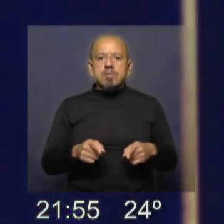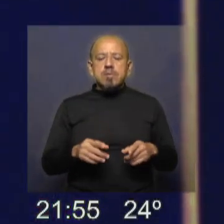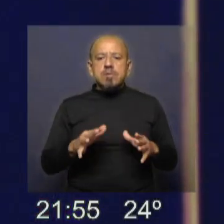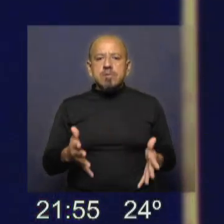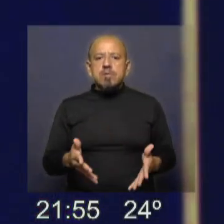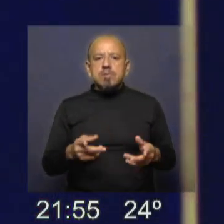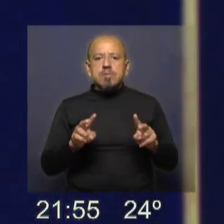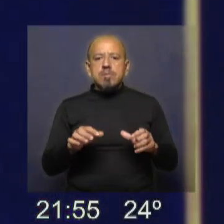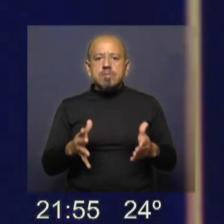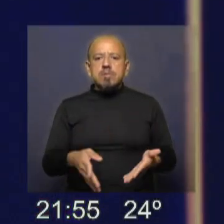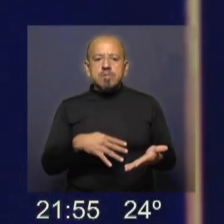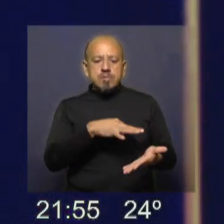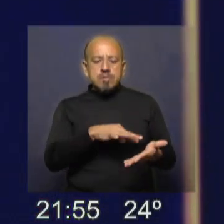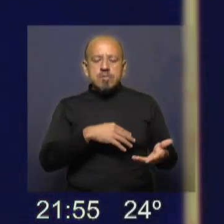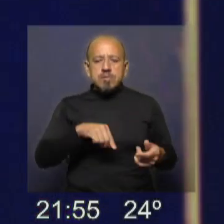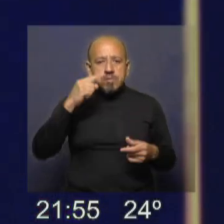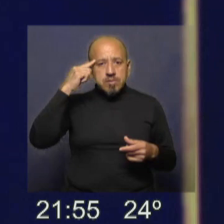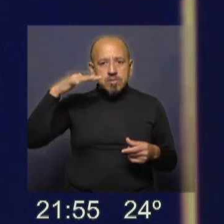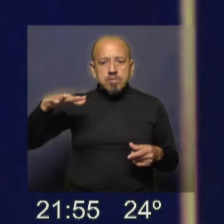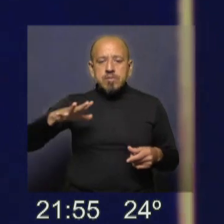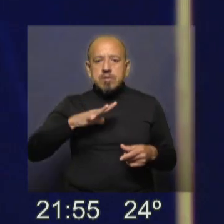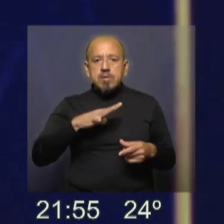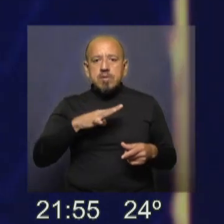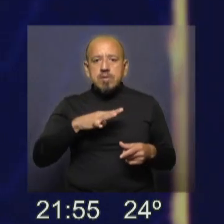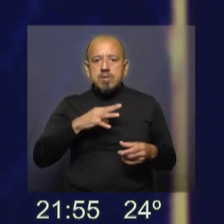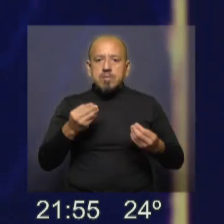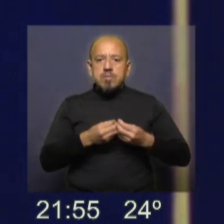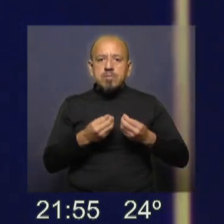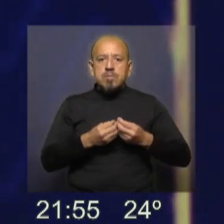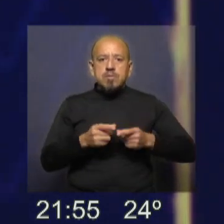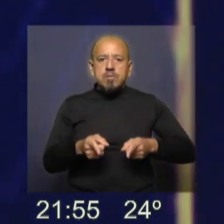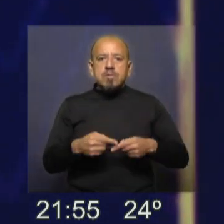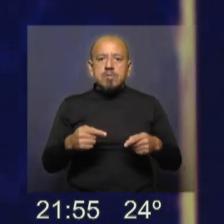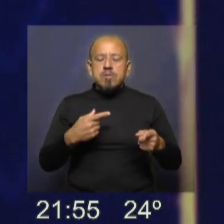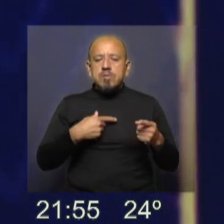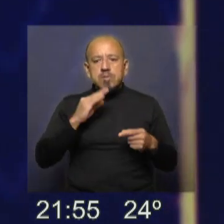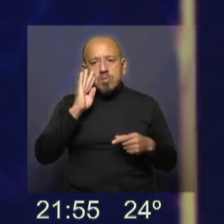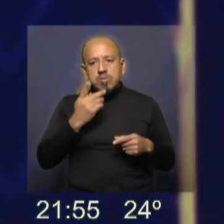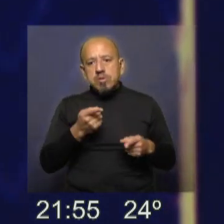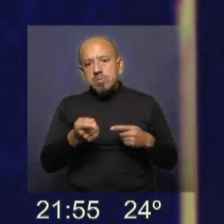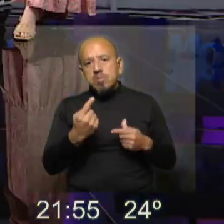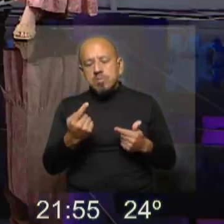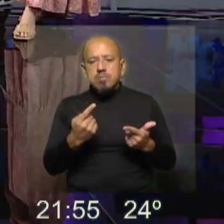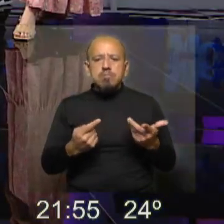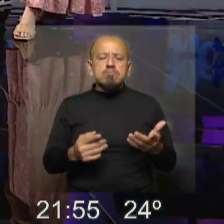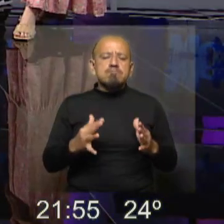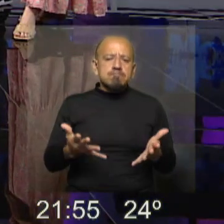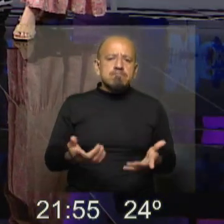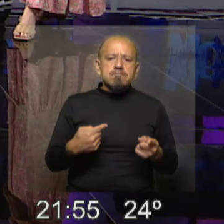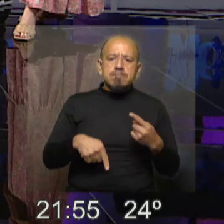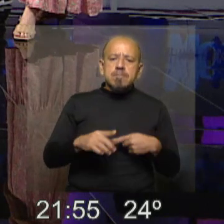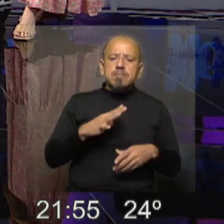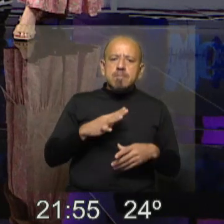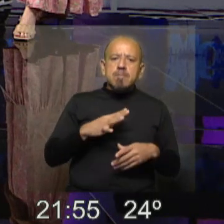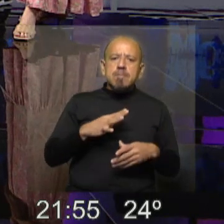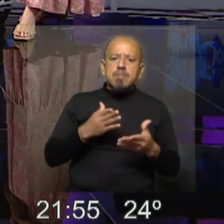de letras, de filosofía que está escrita en esos poemas, que vas conociendo uno, vas conociendo otro, decís, che, qué lindo mirá